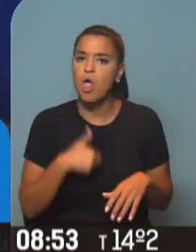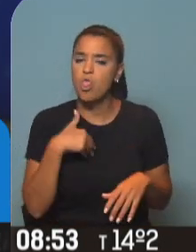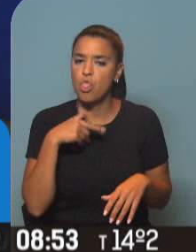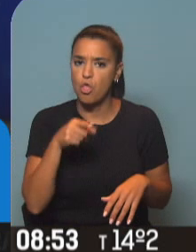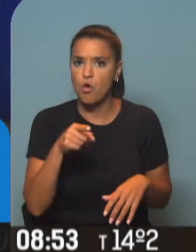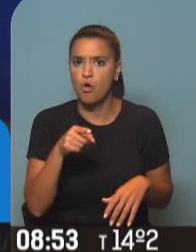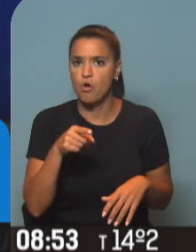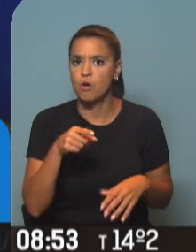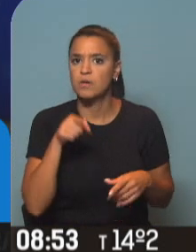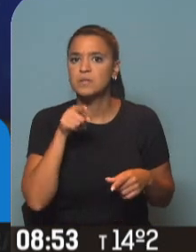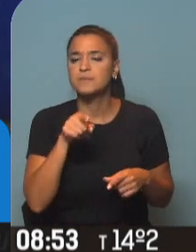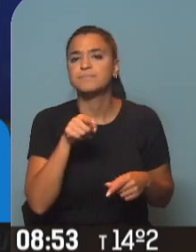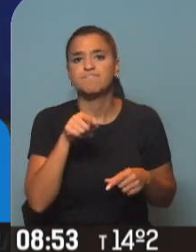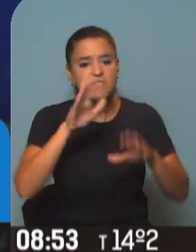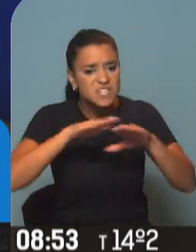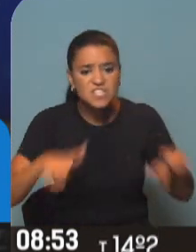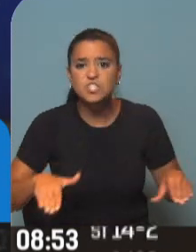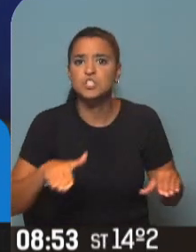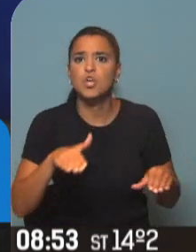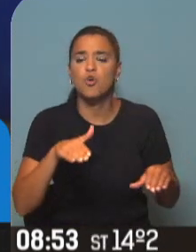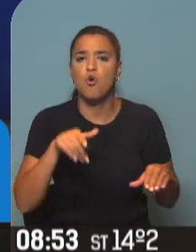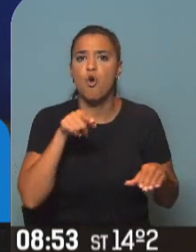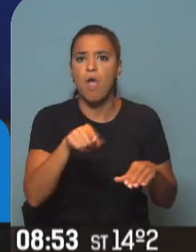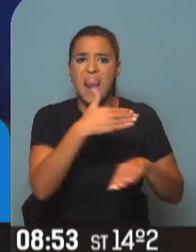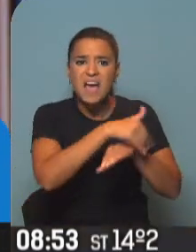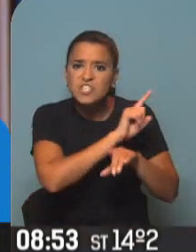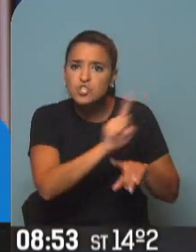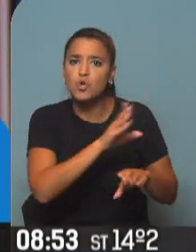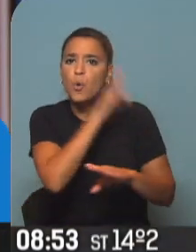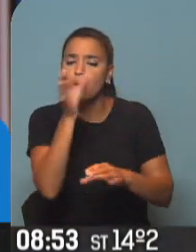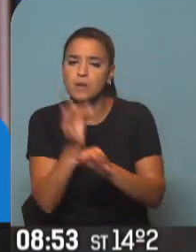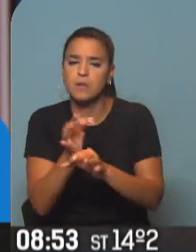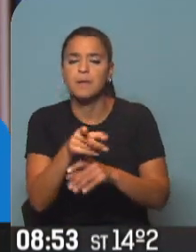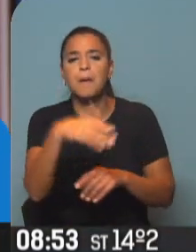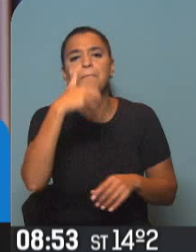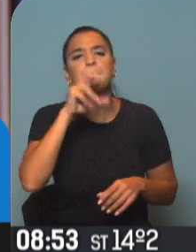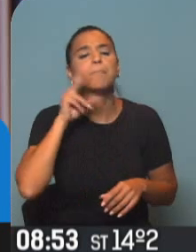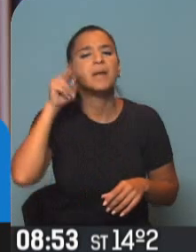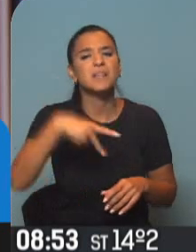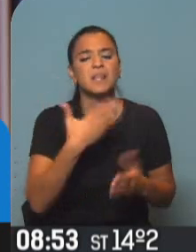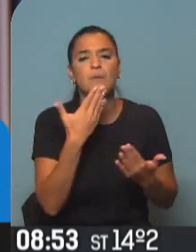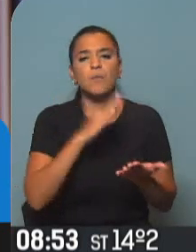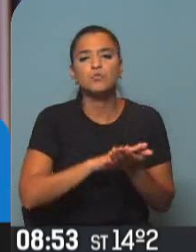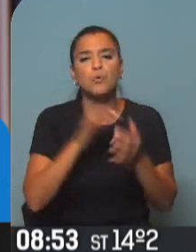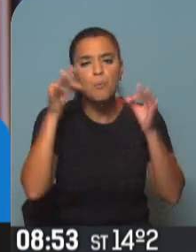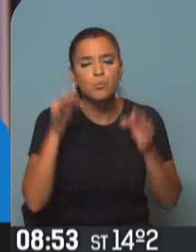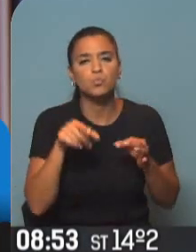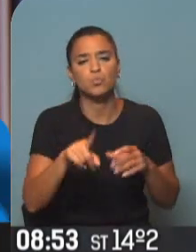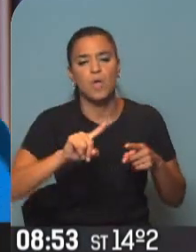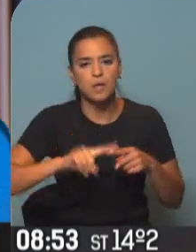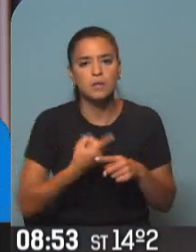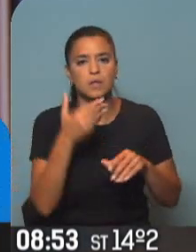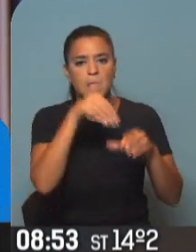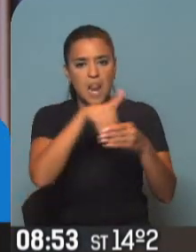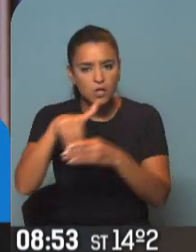que evite que esos chicos estén en la calle y no estén en el colegio martín hablamos algo que tiene que ver puntualmente con lo político con el